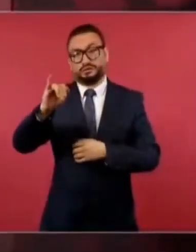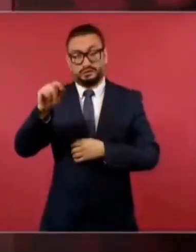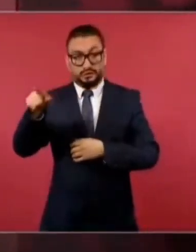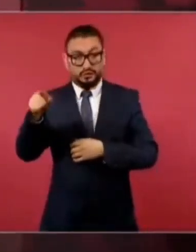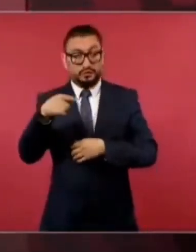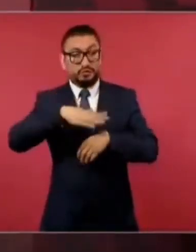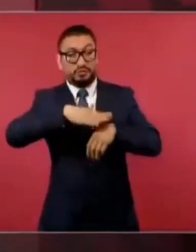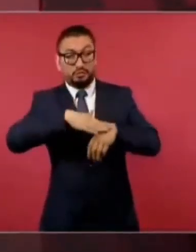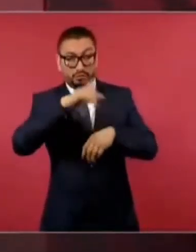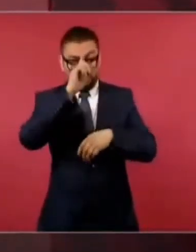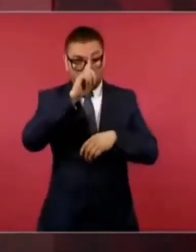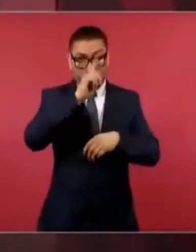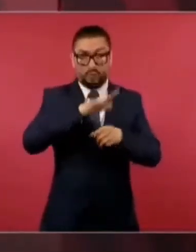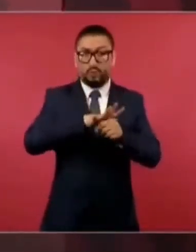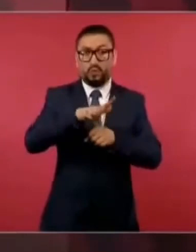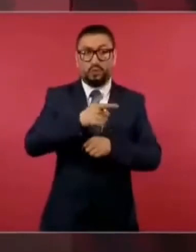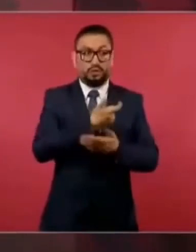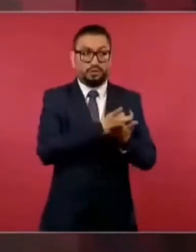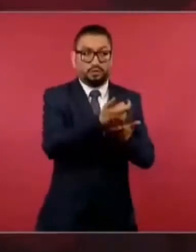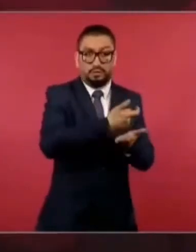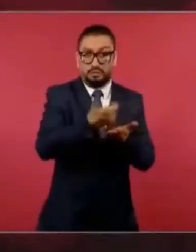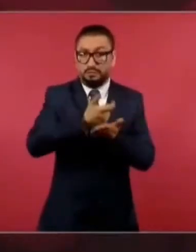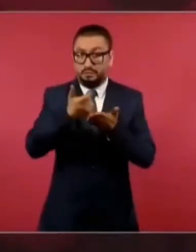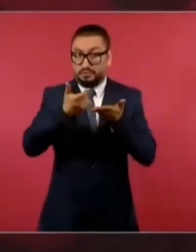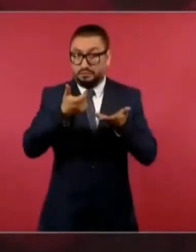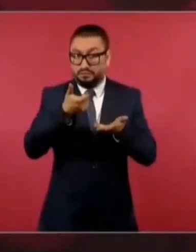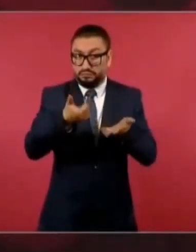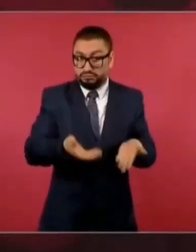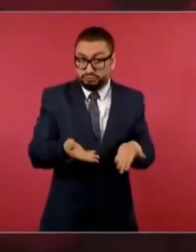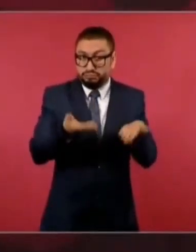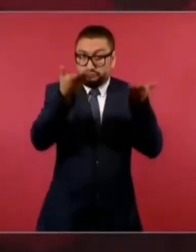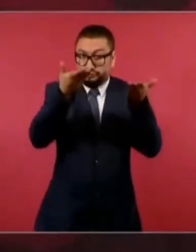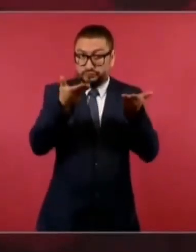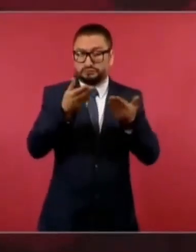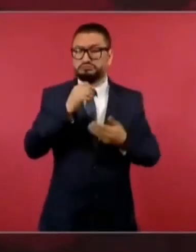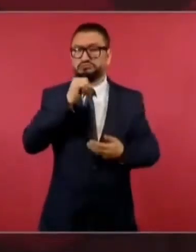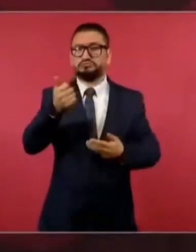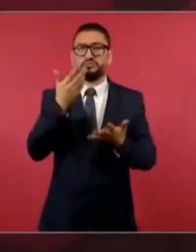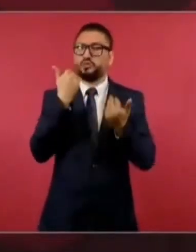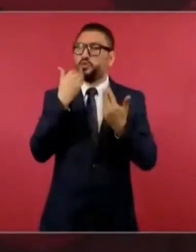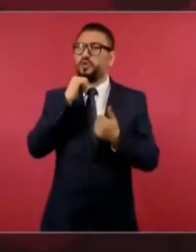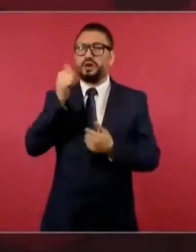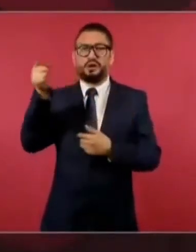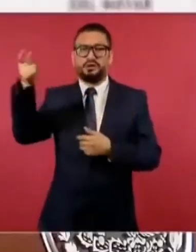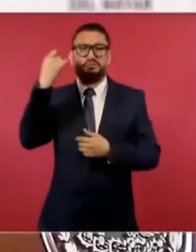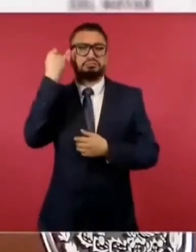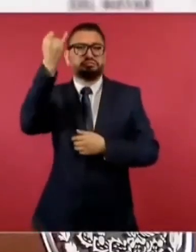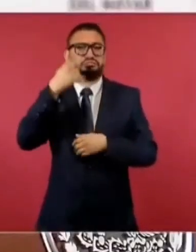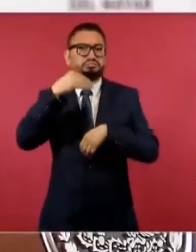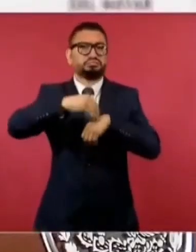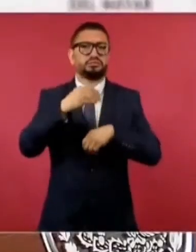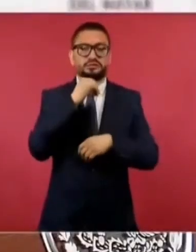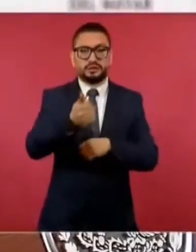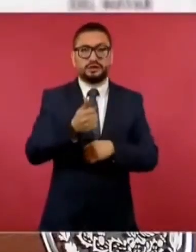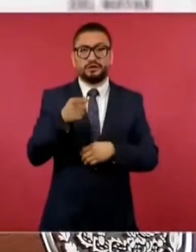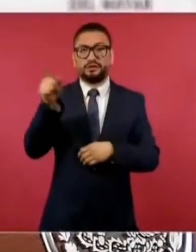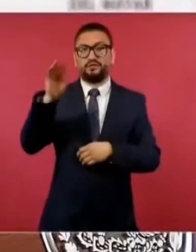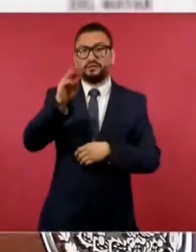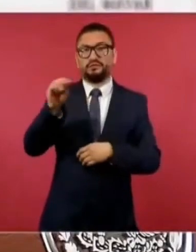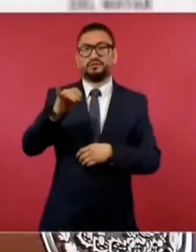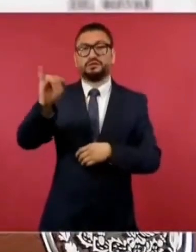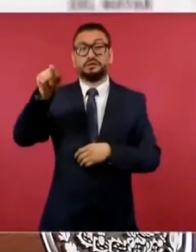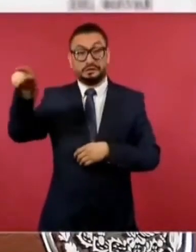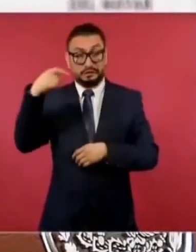Internacional aumentar los salarios de los trabajadores. No estaba en la agenda del Fondo Monetario